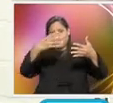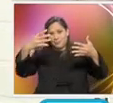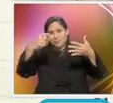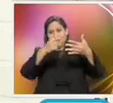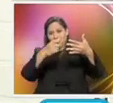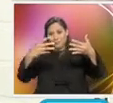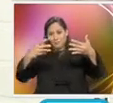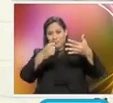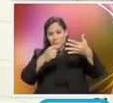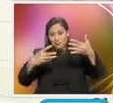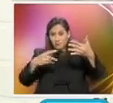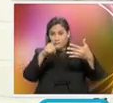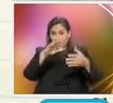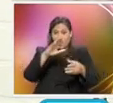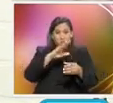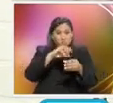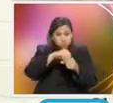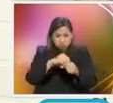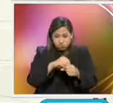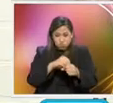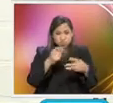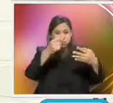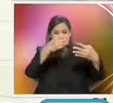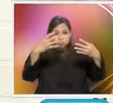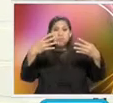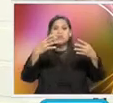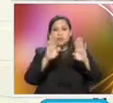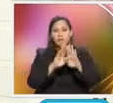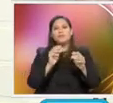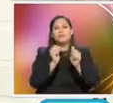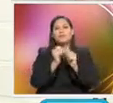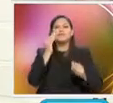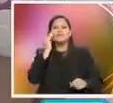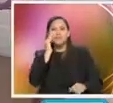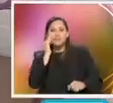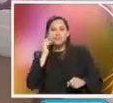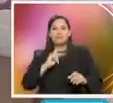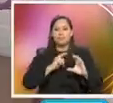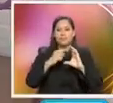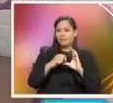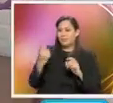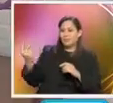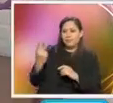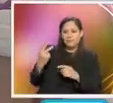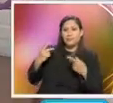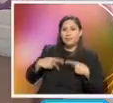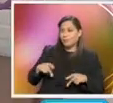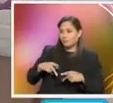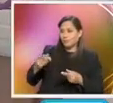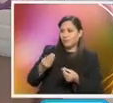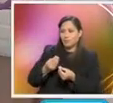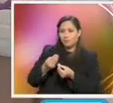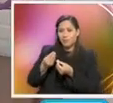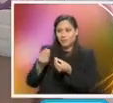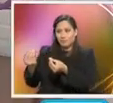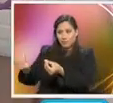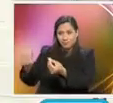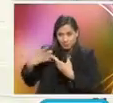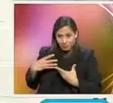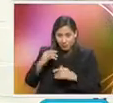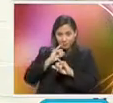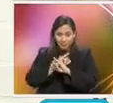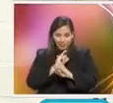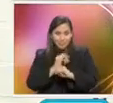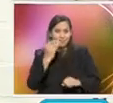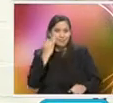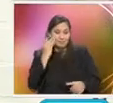saturarse, precisamente una buena forma de comenzar es a través de redes sociales, de tus pares. La gente que comparte contigo en redes, entre